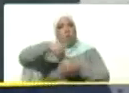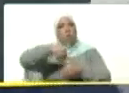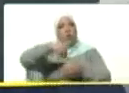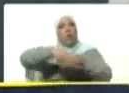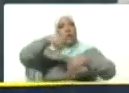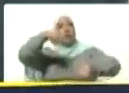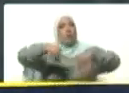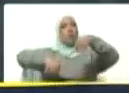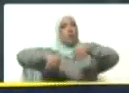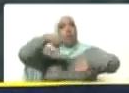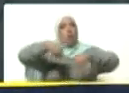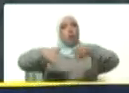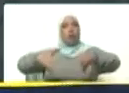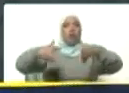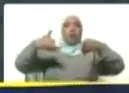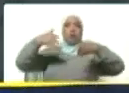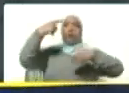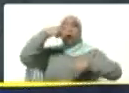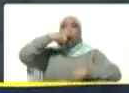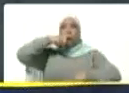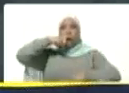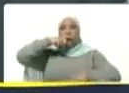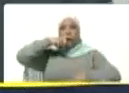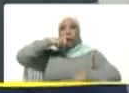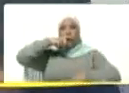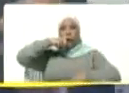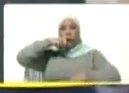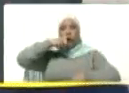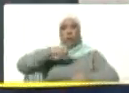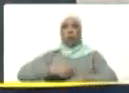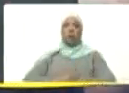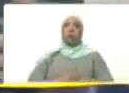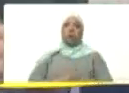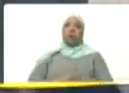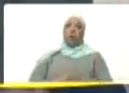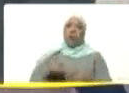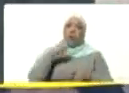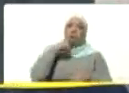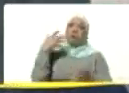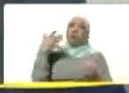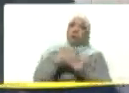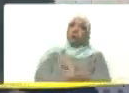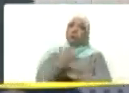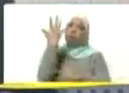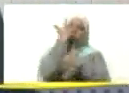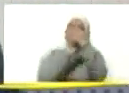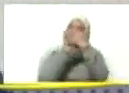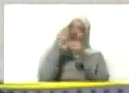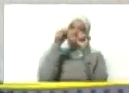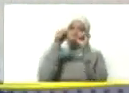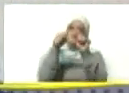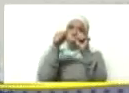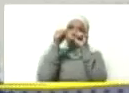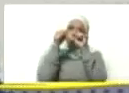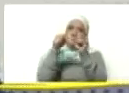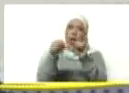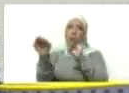democráticamente electo en la persona de Nicolás Maduro. They continued with this fiction. Continuaron con esta